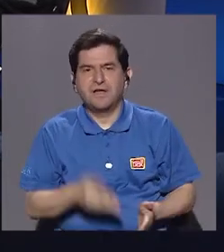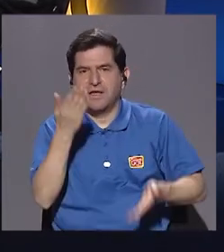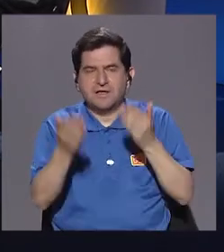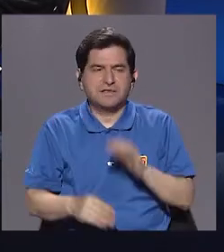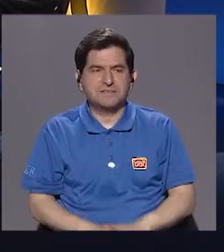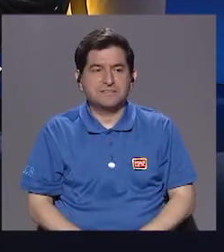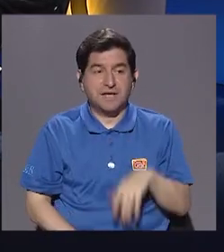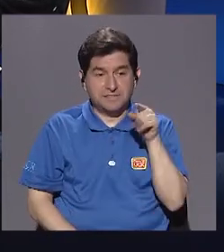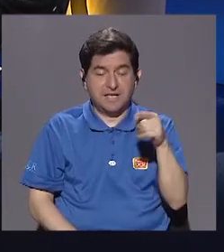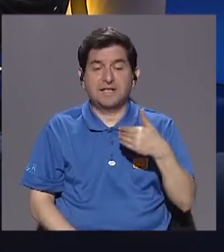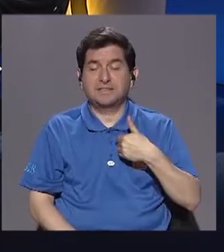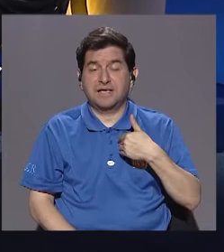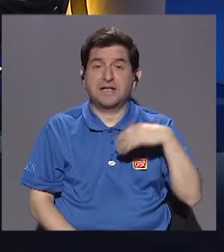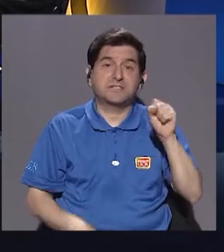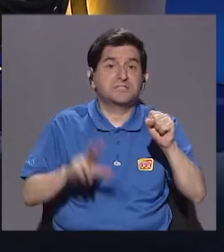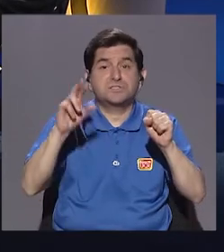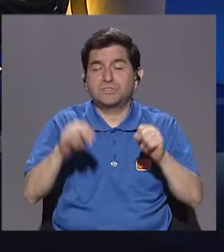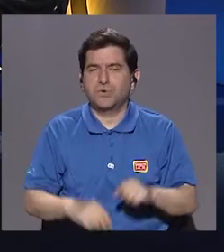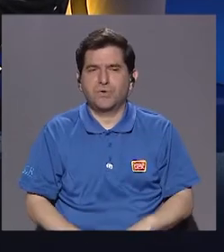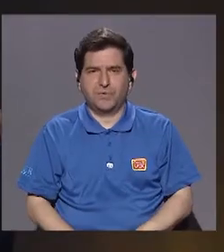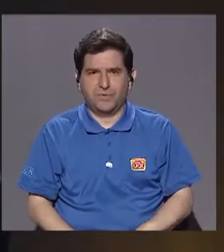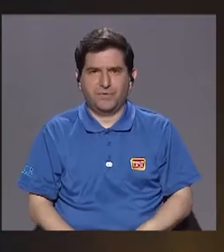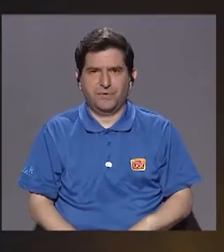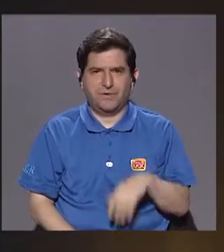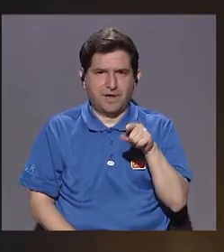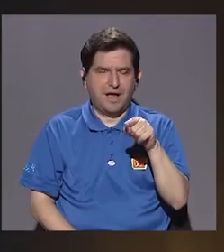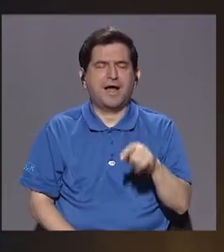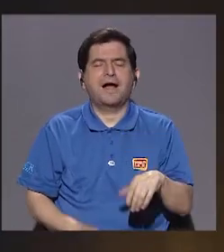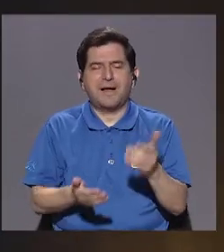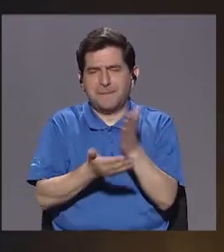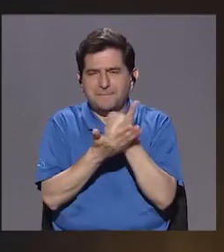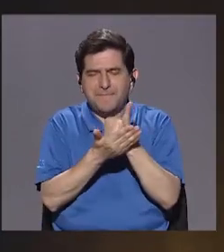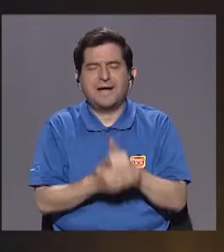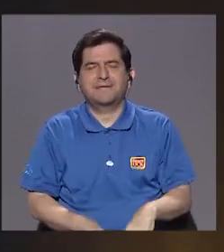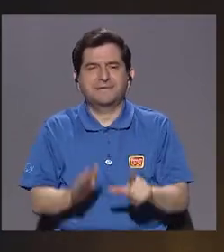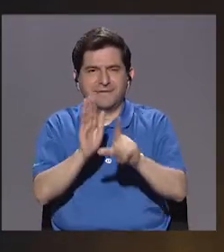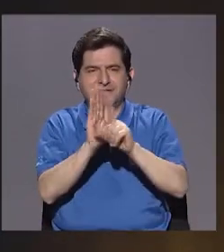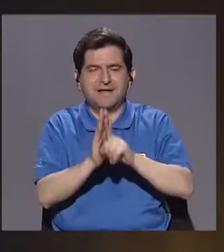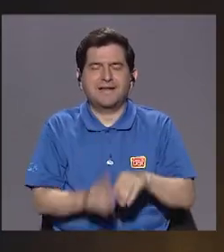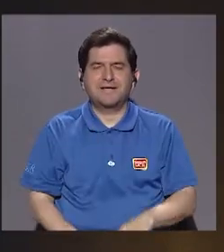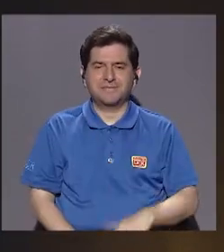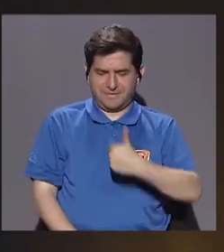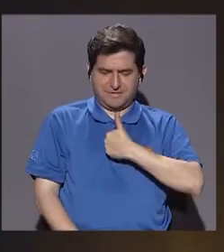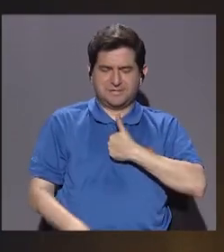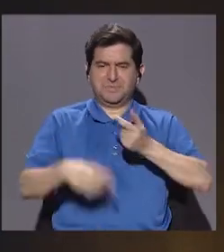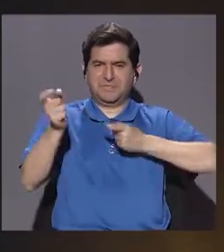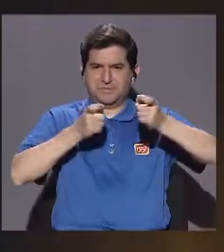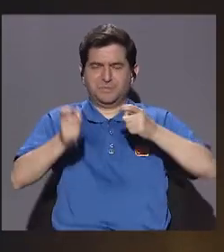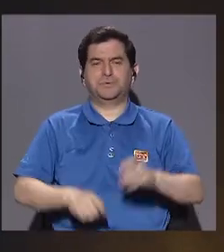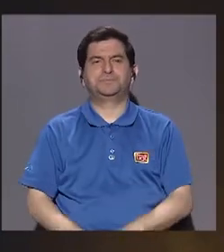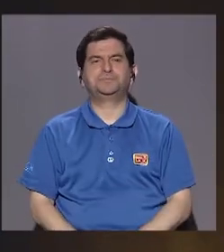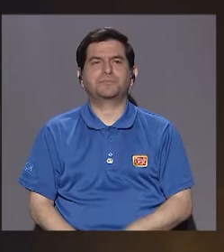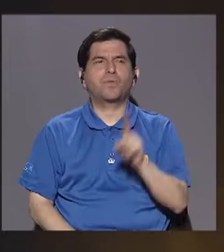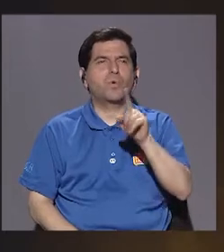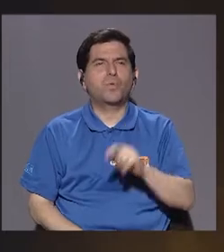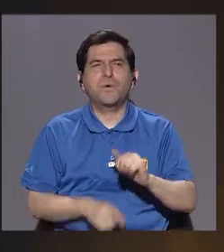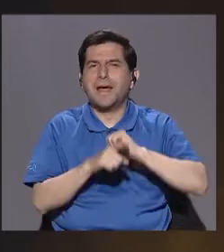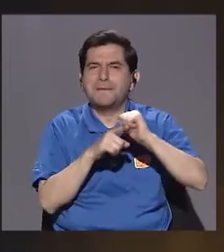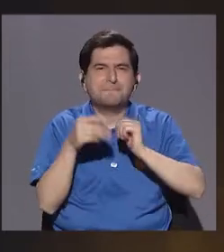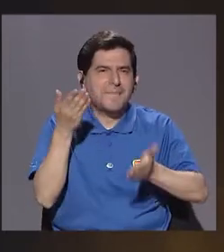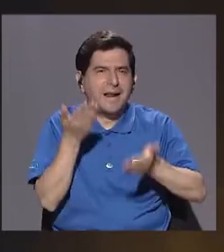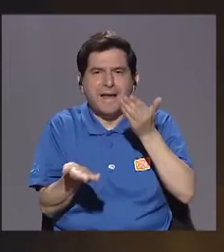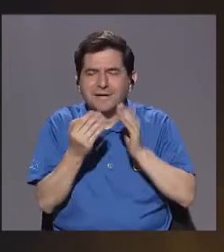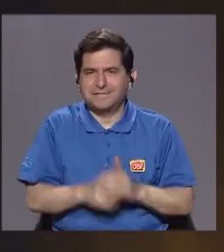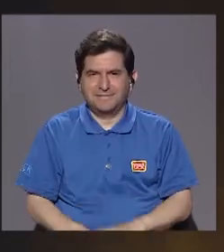no tanto ha tenido algún eso es un poco la jr a legislar en un autocontrol hubo una práctica yo